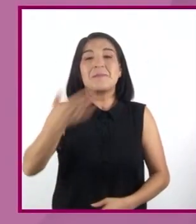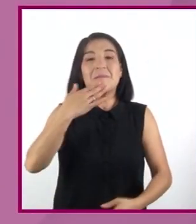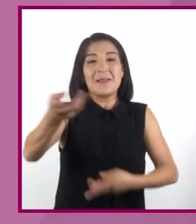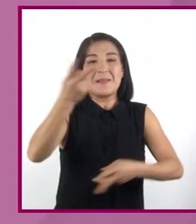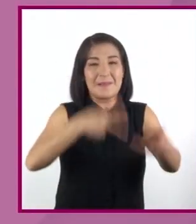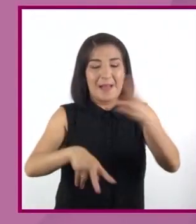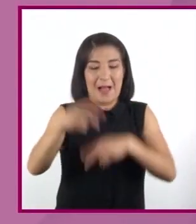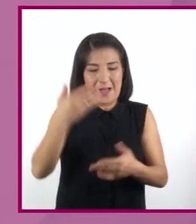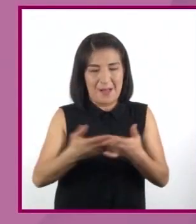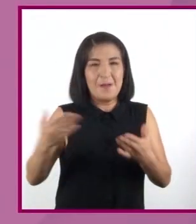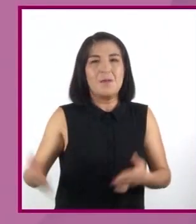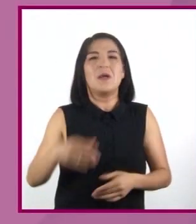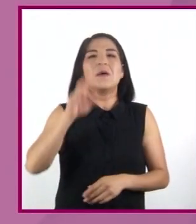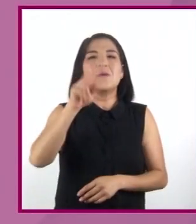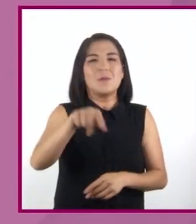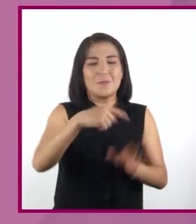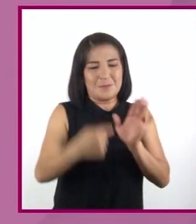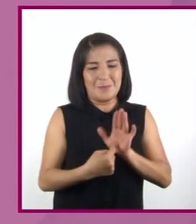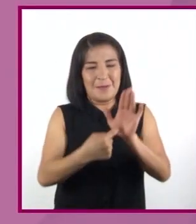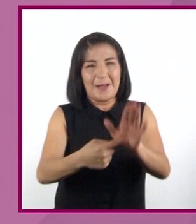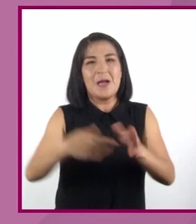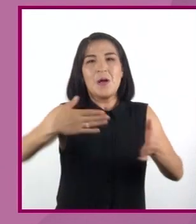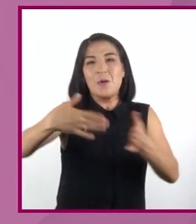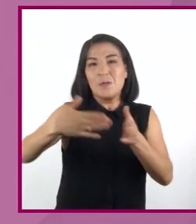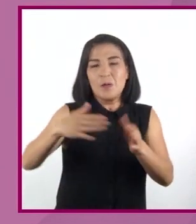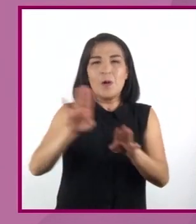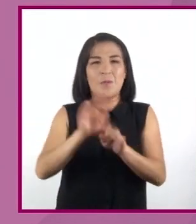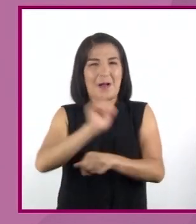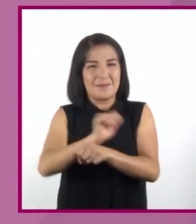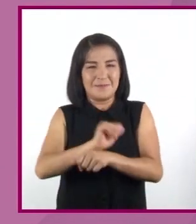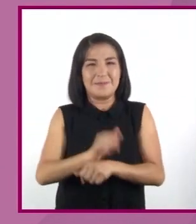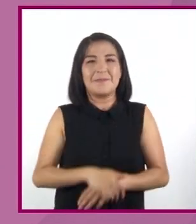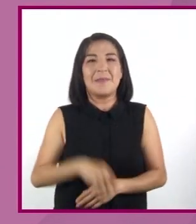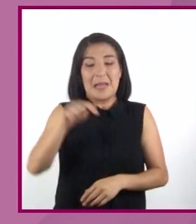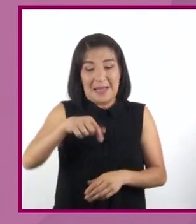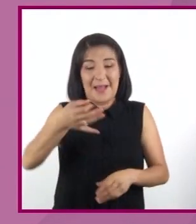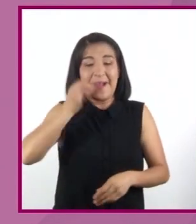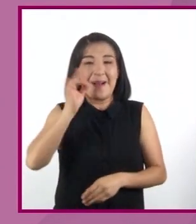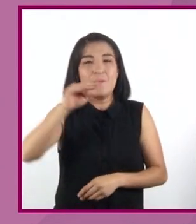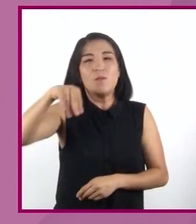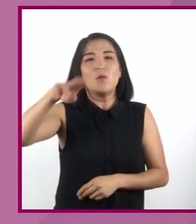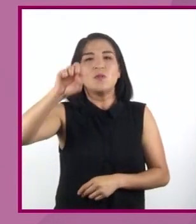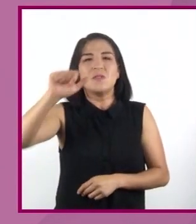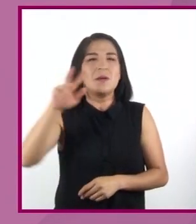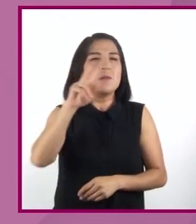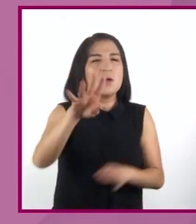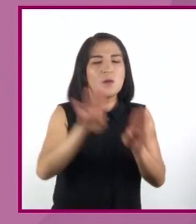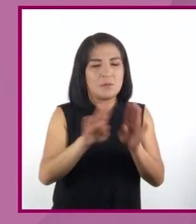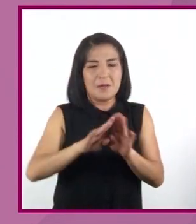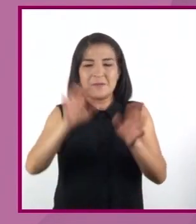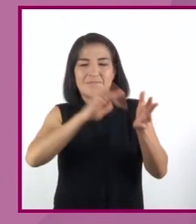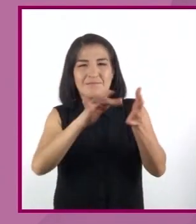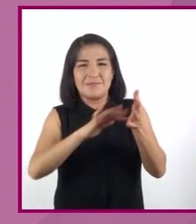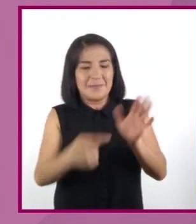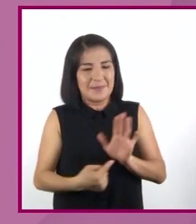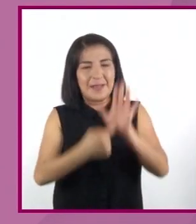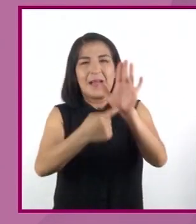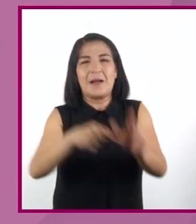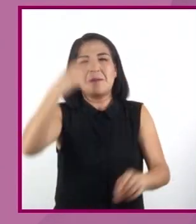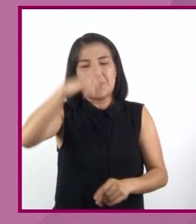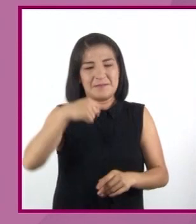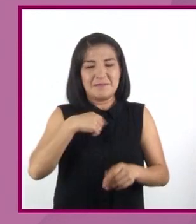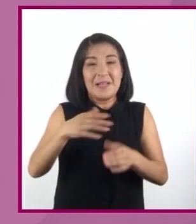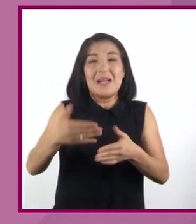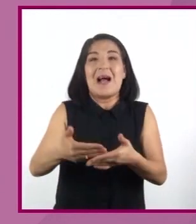Bienvenidos a su reality show Cocina de Autor. Hoy, en el Café de las Musas, hablaremos de uno de los subgéneros literarios que se ha adelantado a